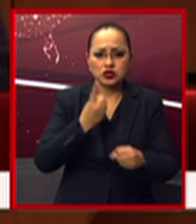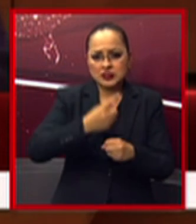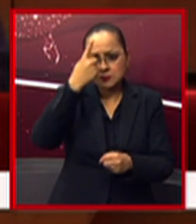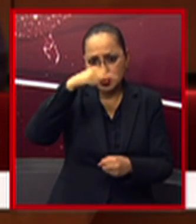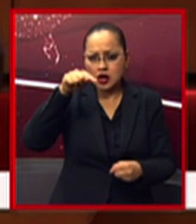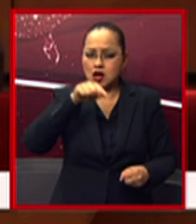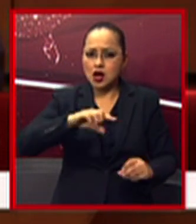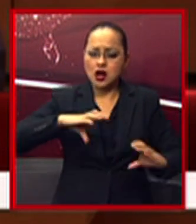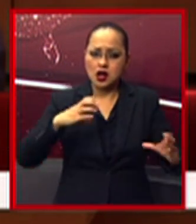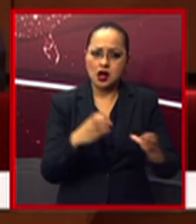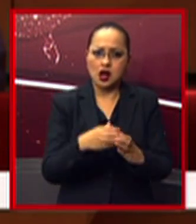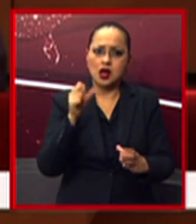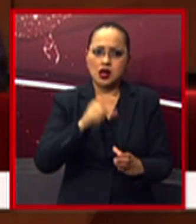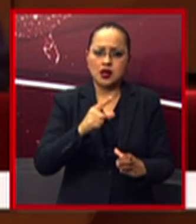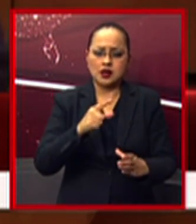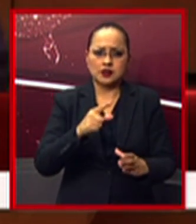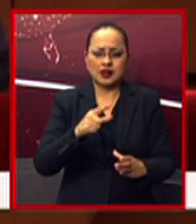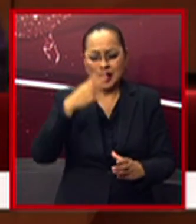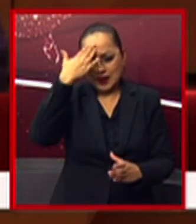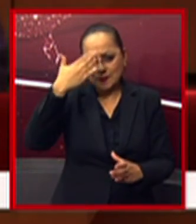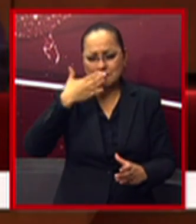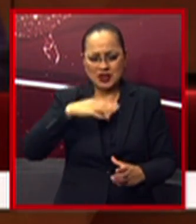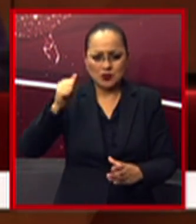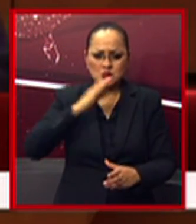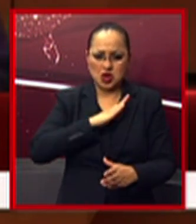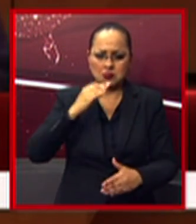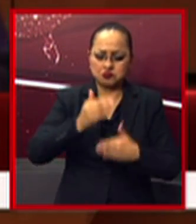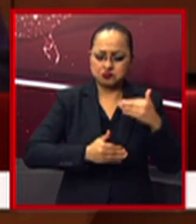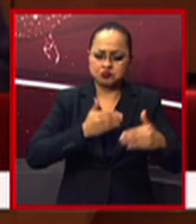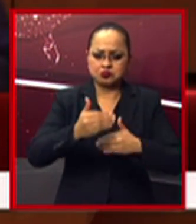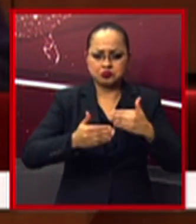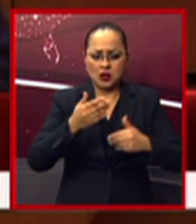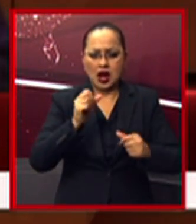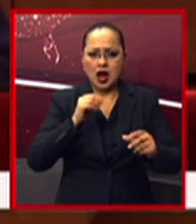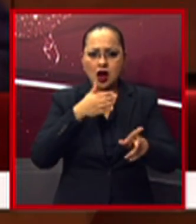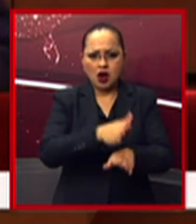permitan desarrollar sus capacidades de una materia positiva.